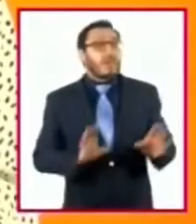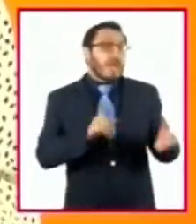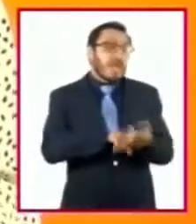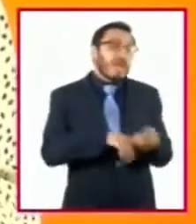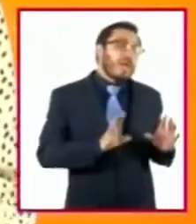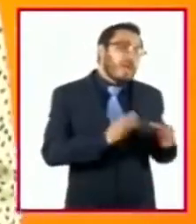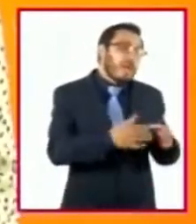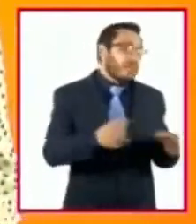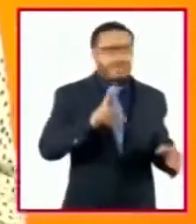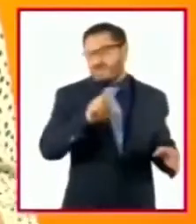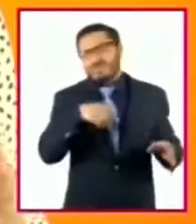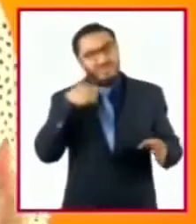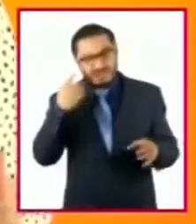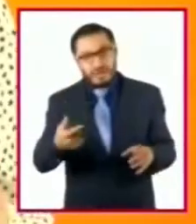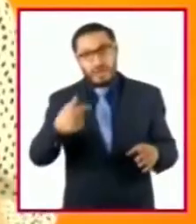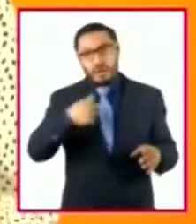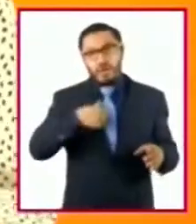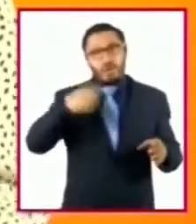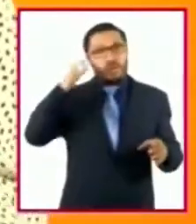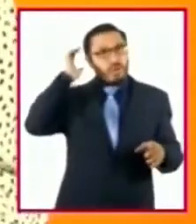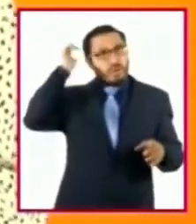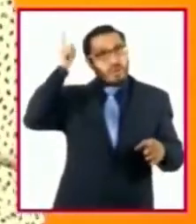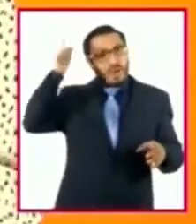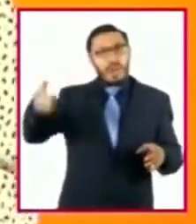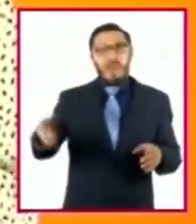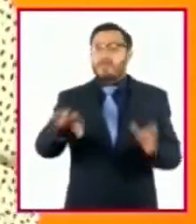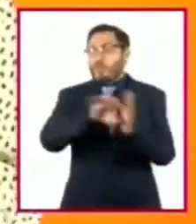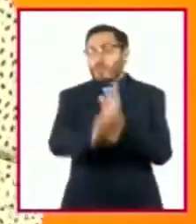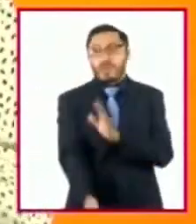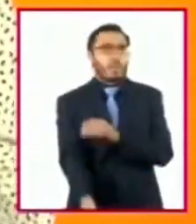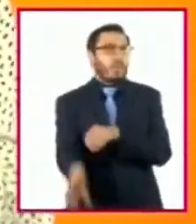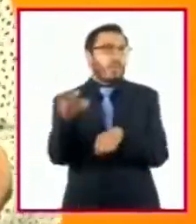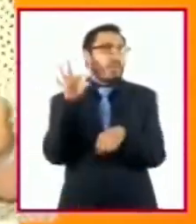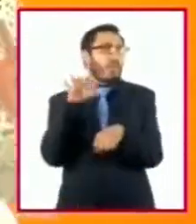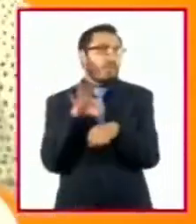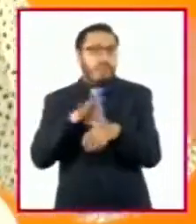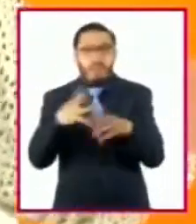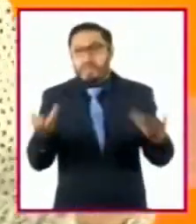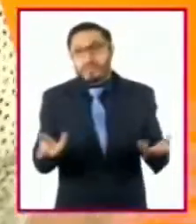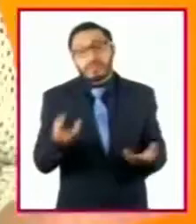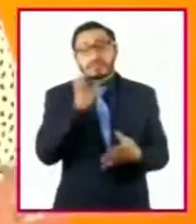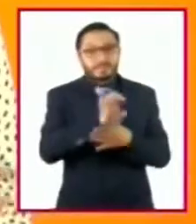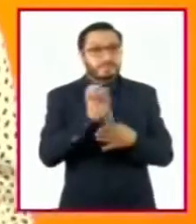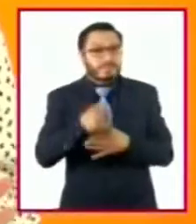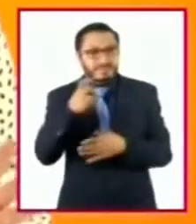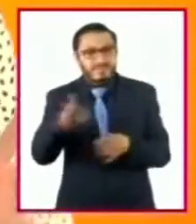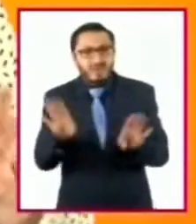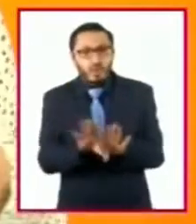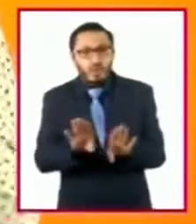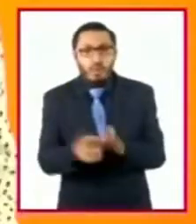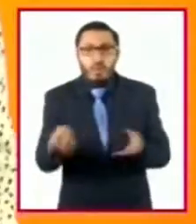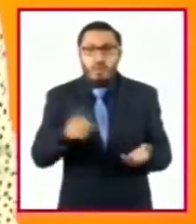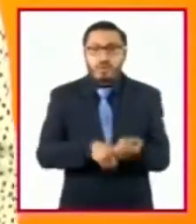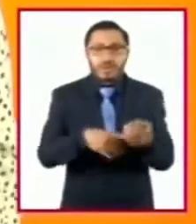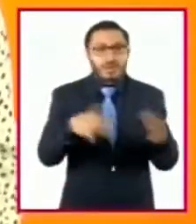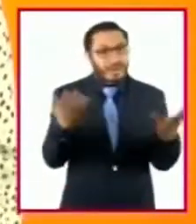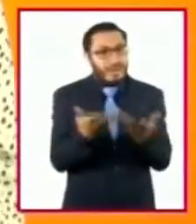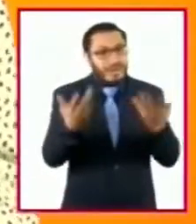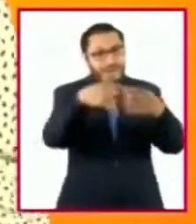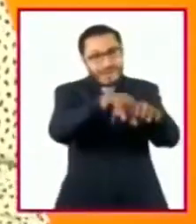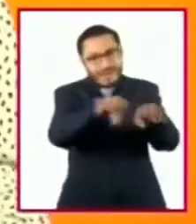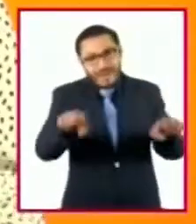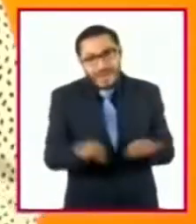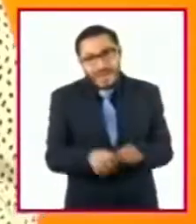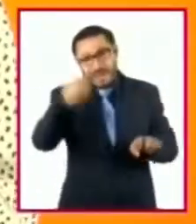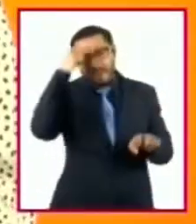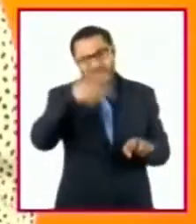tengo una aspiración de médico, por ejemplo, ¿no? Entonces, desde ahí es como formar un equipo para entender